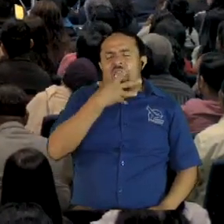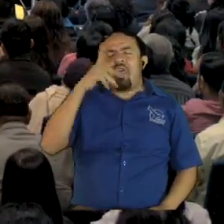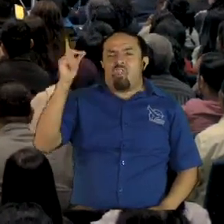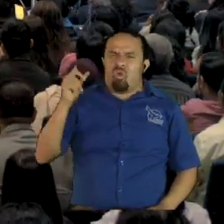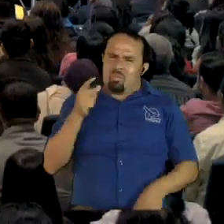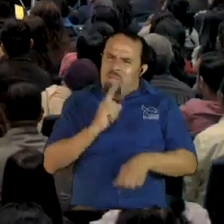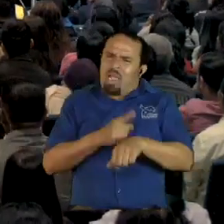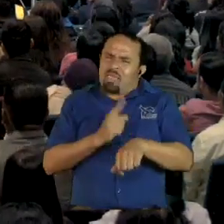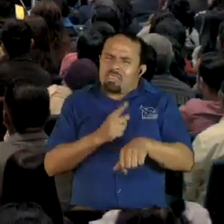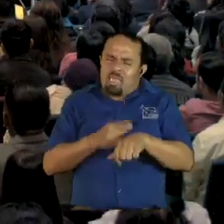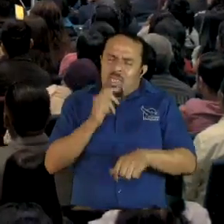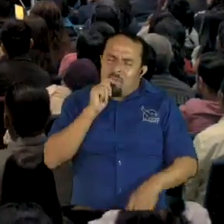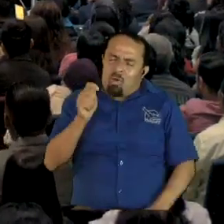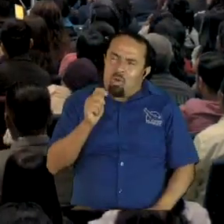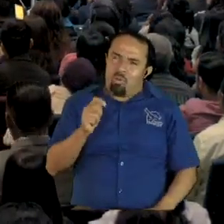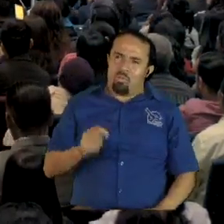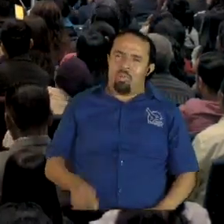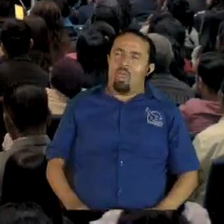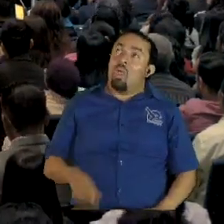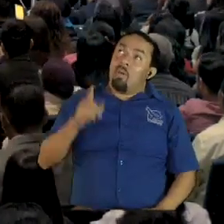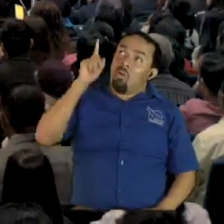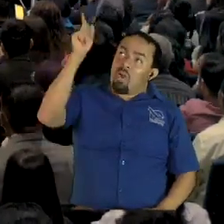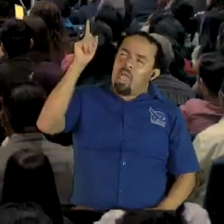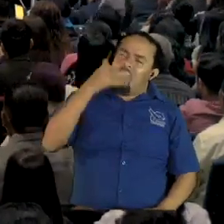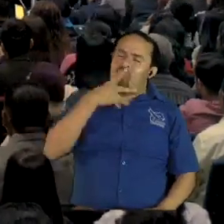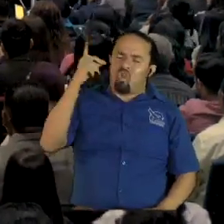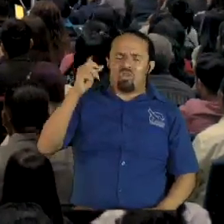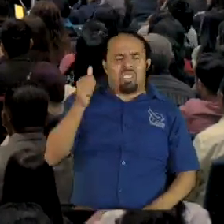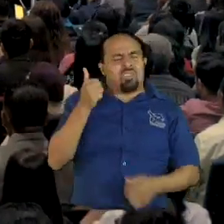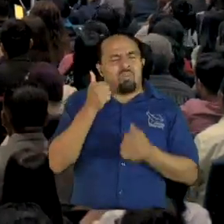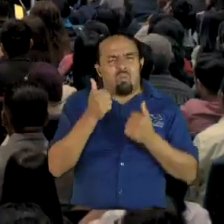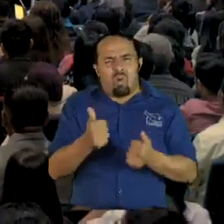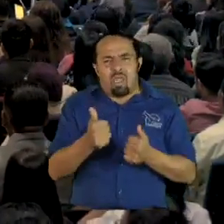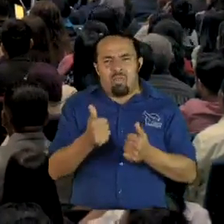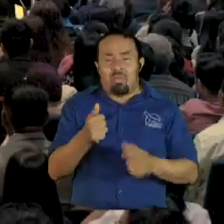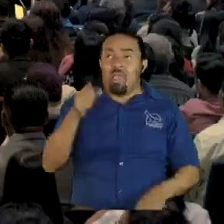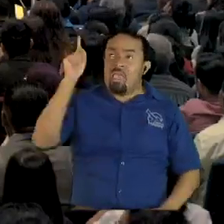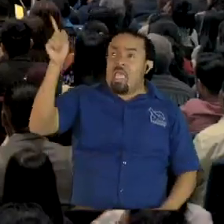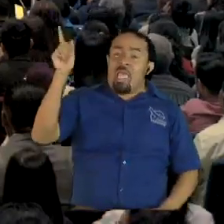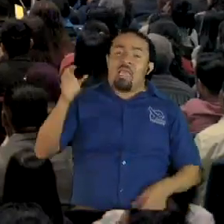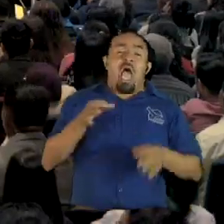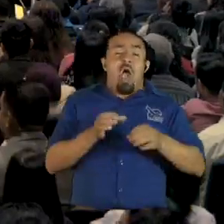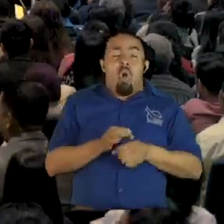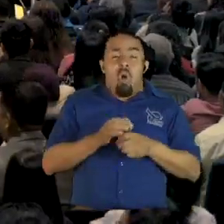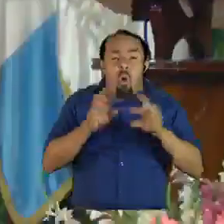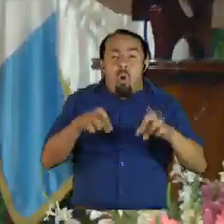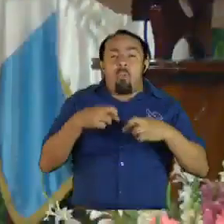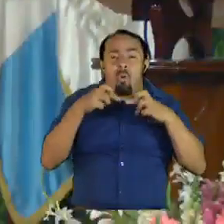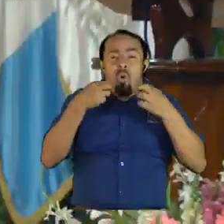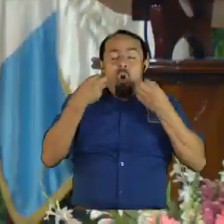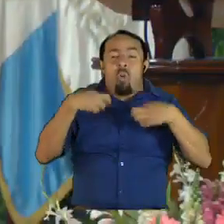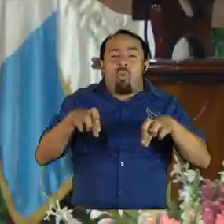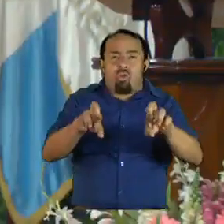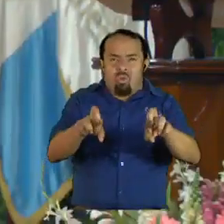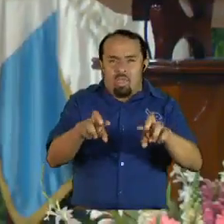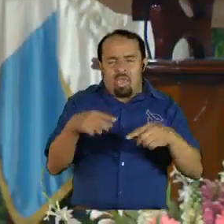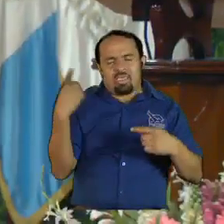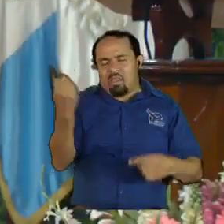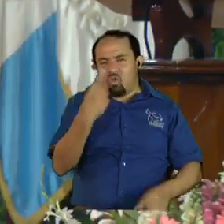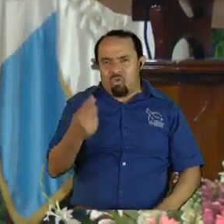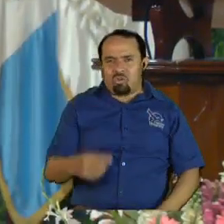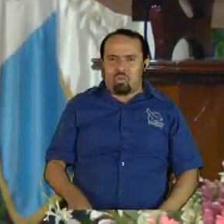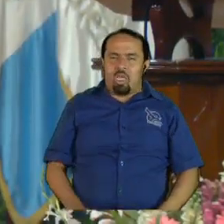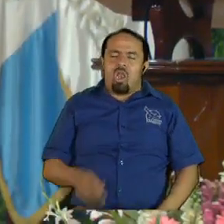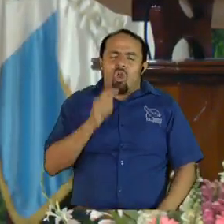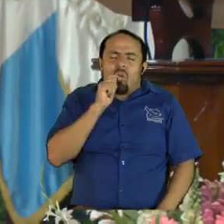pues, mire, Dios es bueno y da oportunidades. Entonces, lo mejor que puede sucederle a